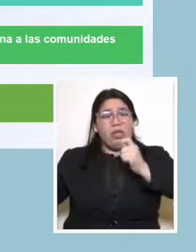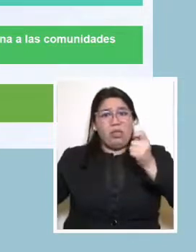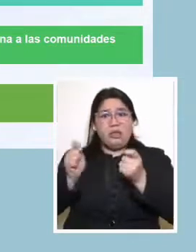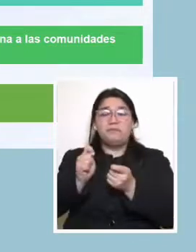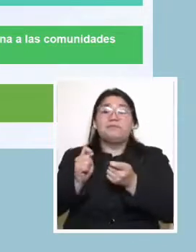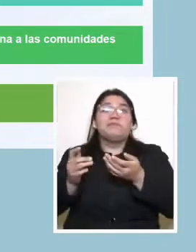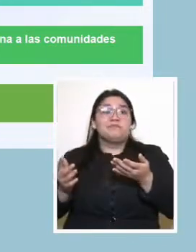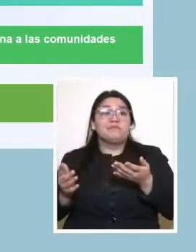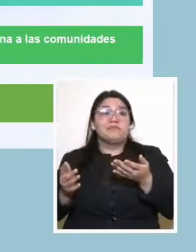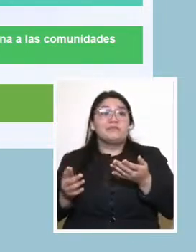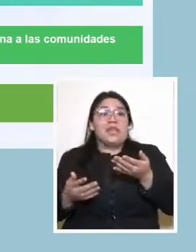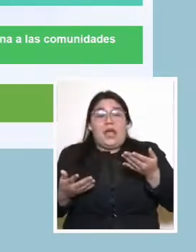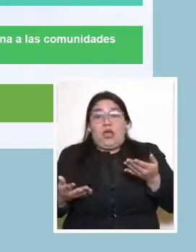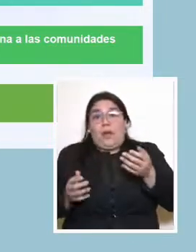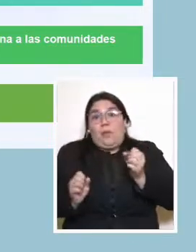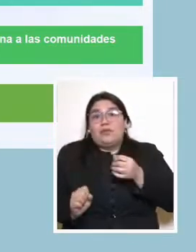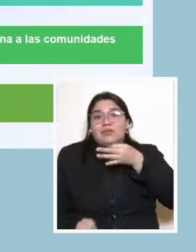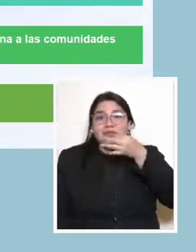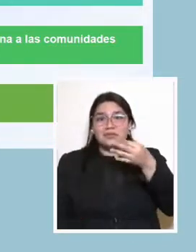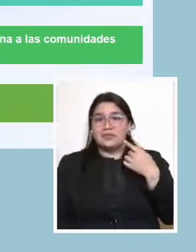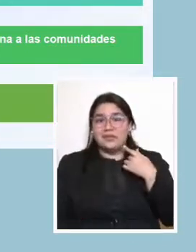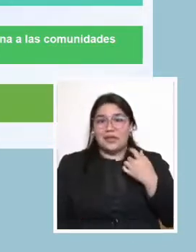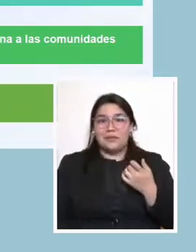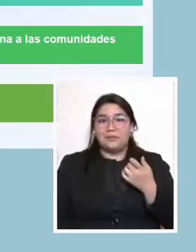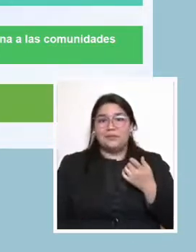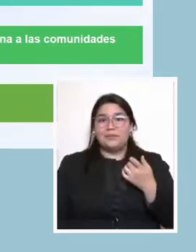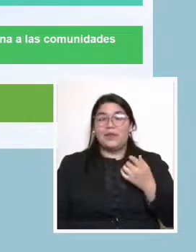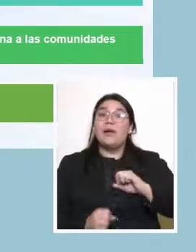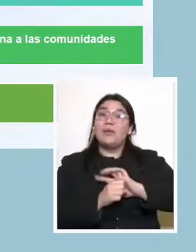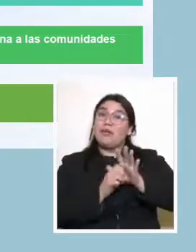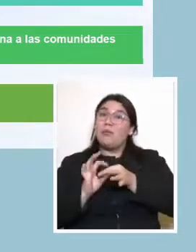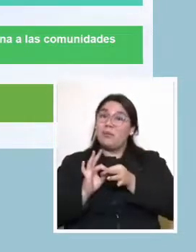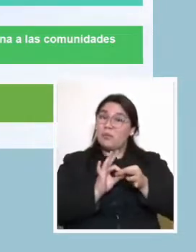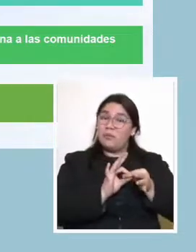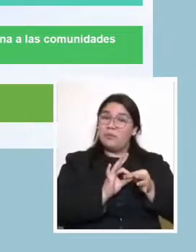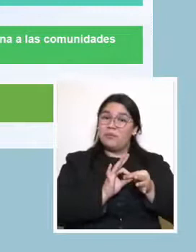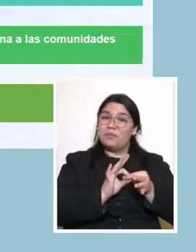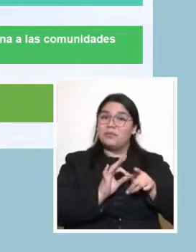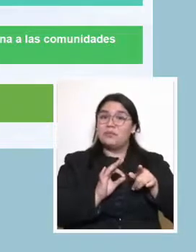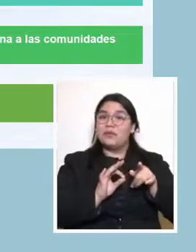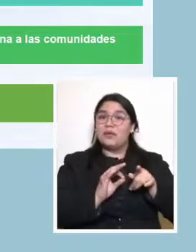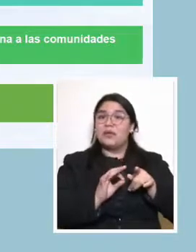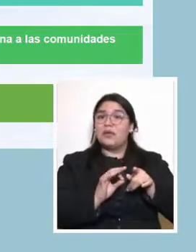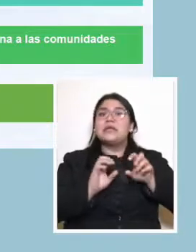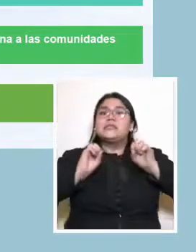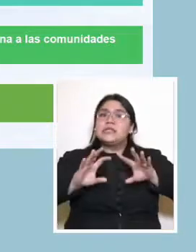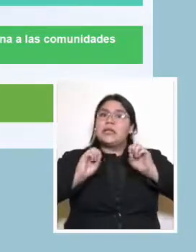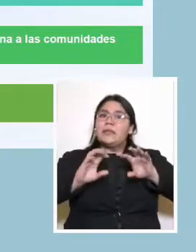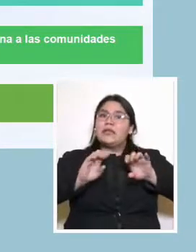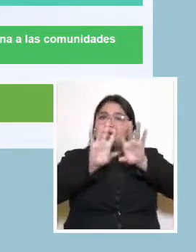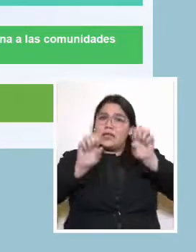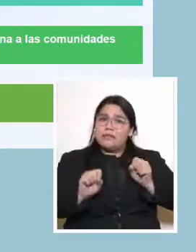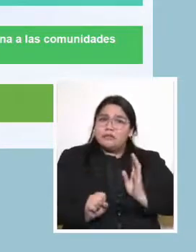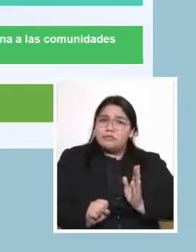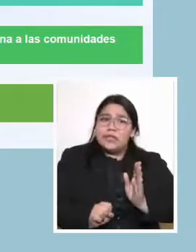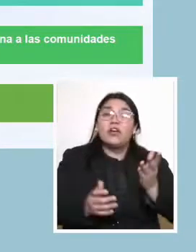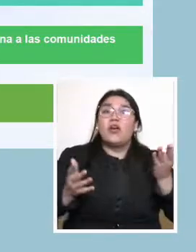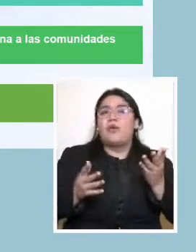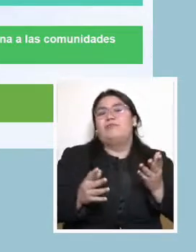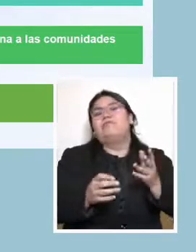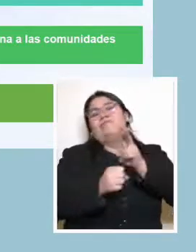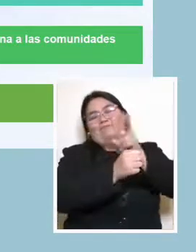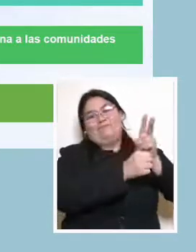hoy día, a 2 años de la pandemia, es que gracias a profesores y profesoras es que el sistema educativo se mantuvo en pie, que se mantuvo